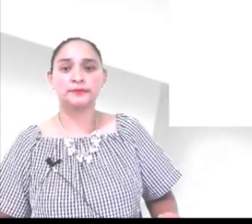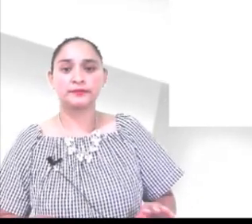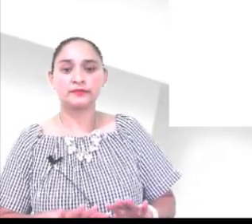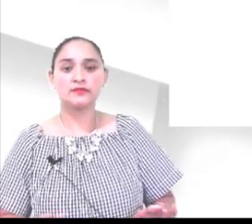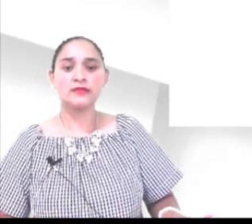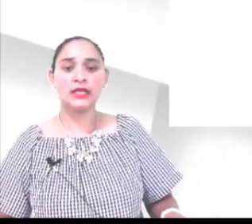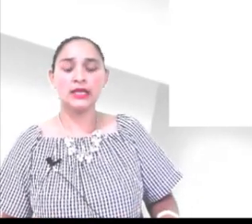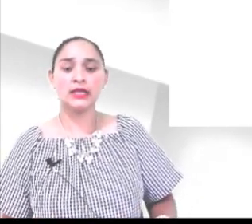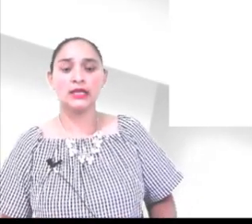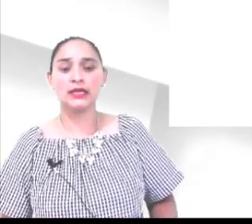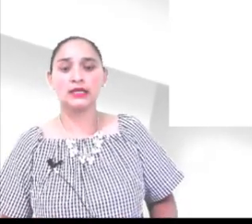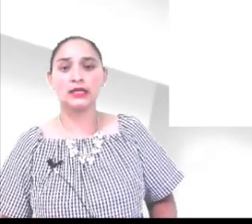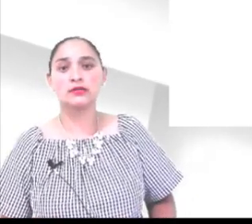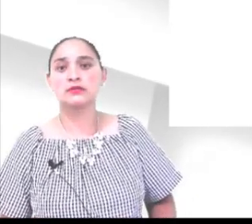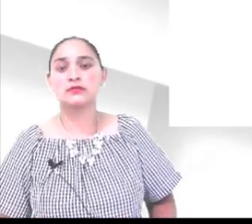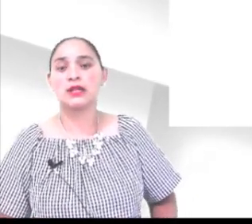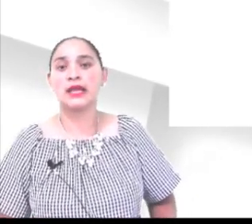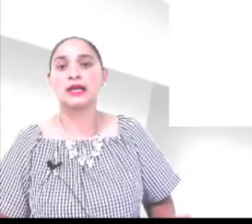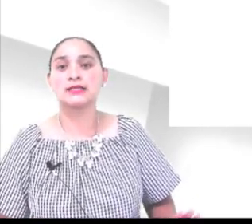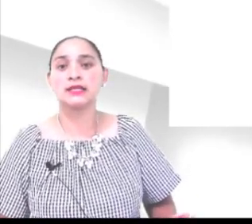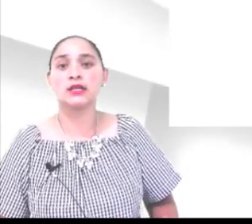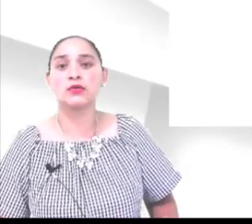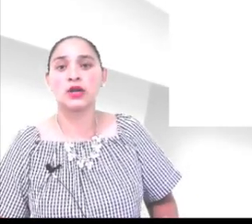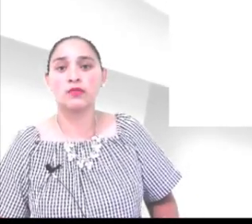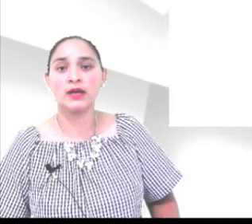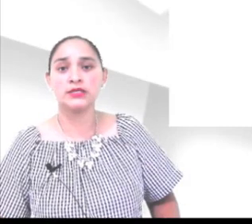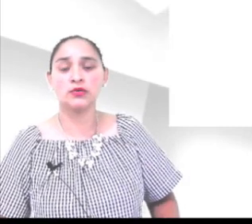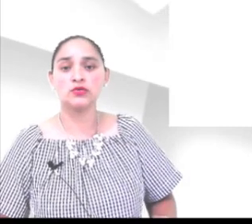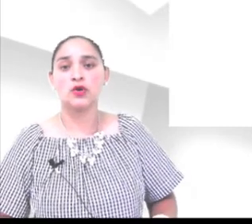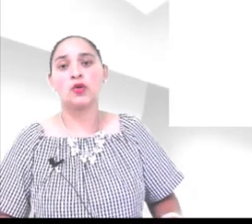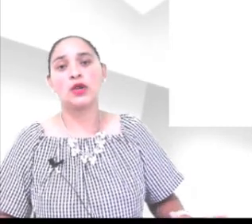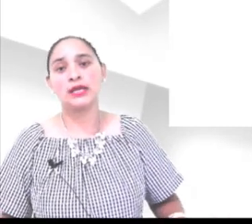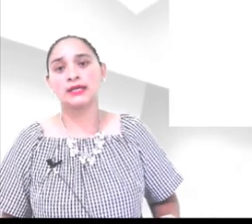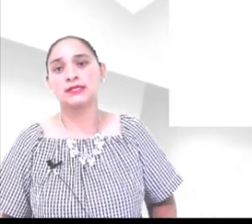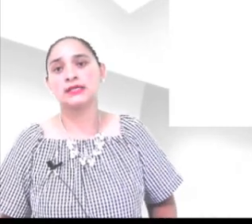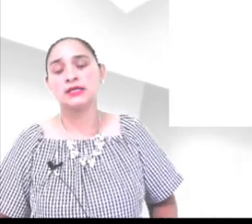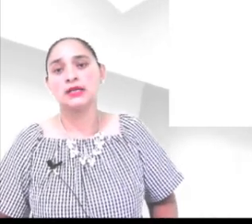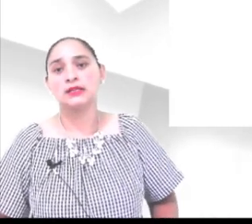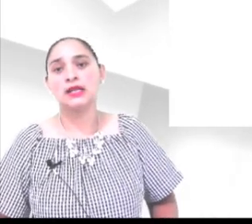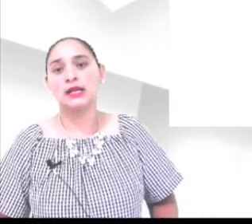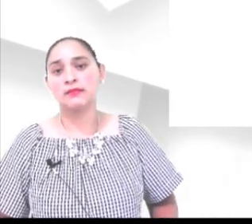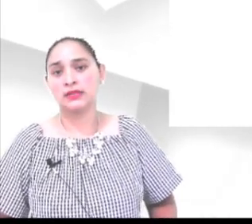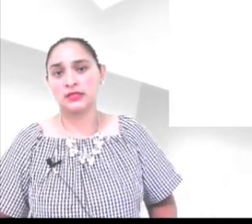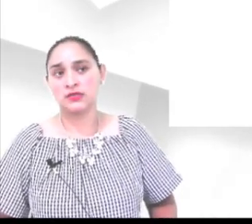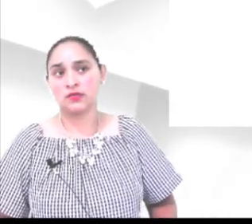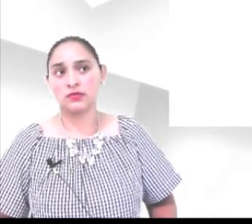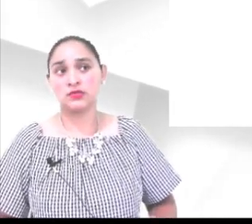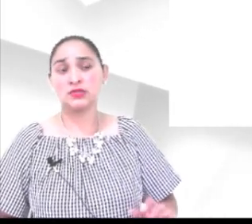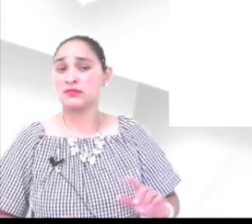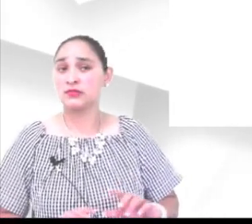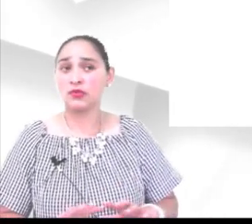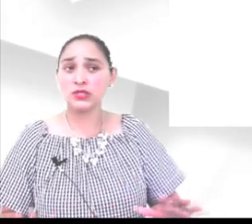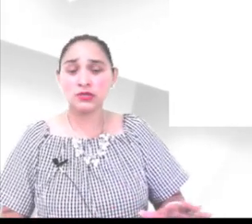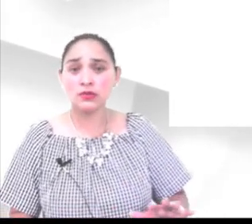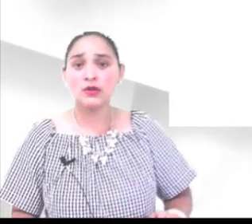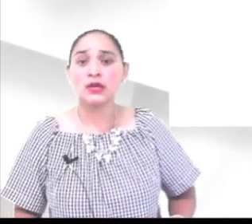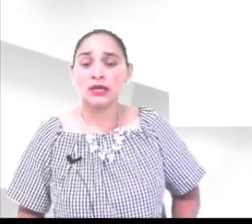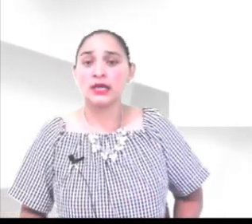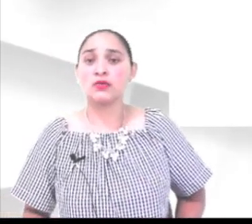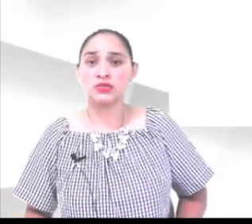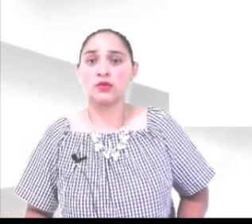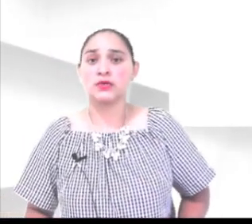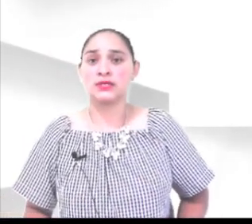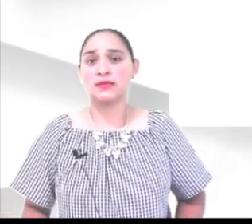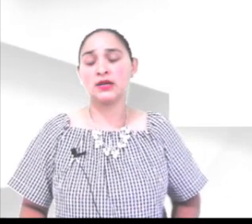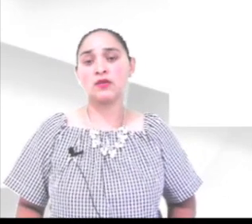es que la escasez de los granos básicos o la escasez de la alimentación. Entonces, todo esto